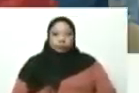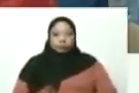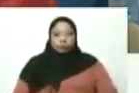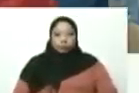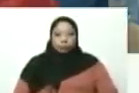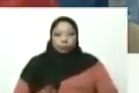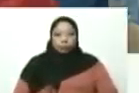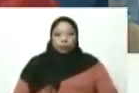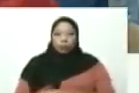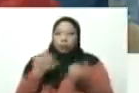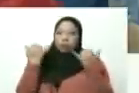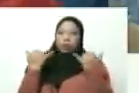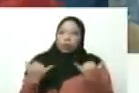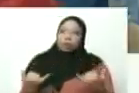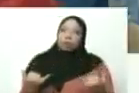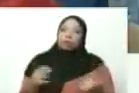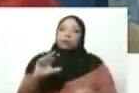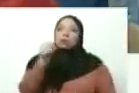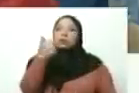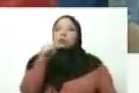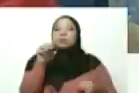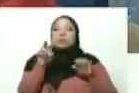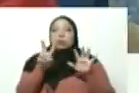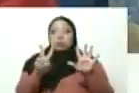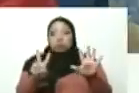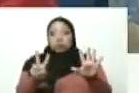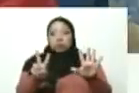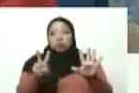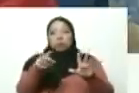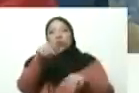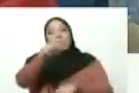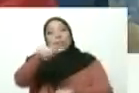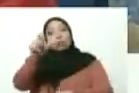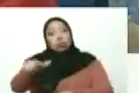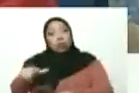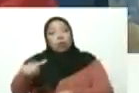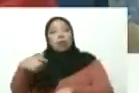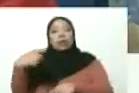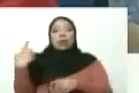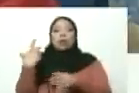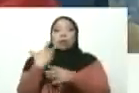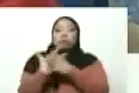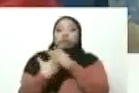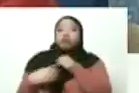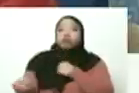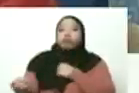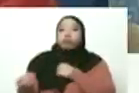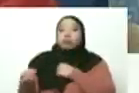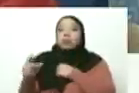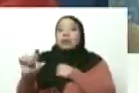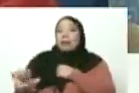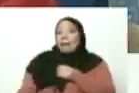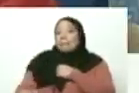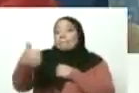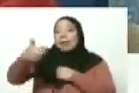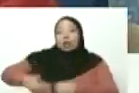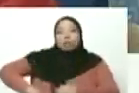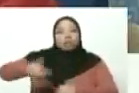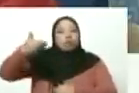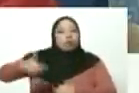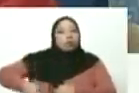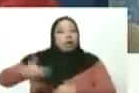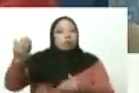debo destacar que 17 implicados siguen prófugos entre ellos el máximo responsable de esta estafa